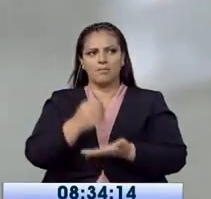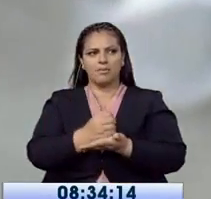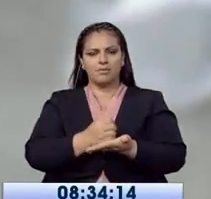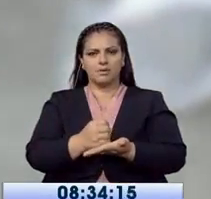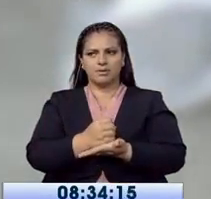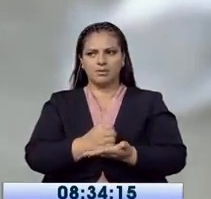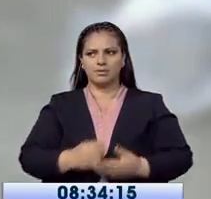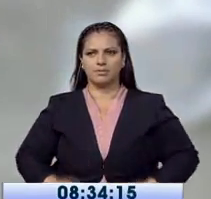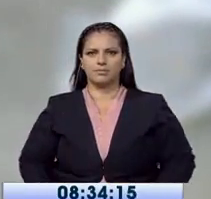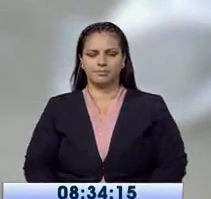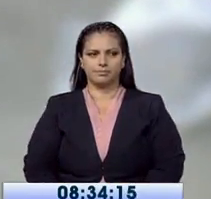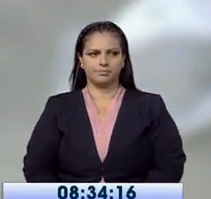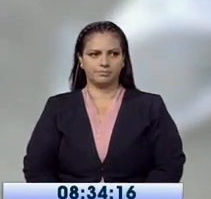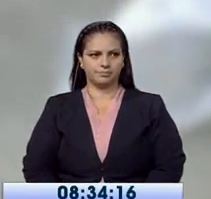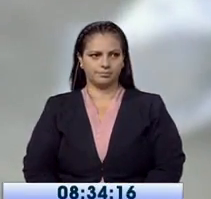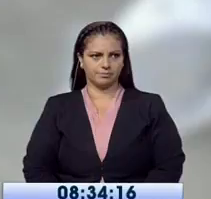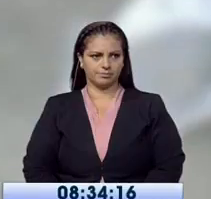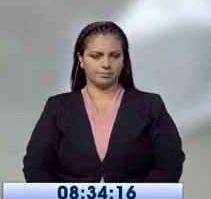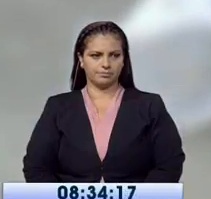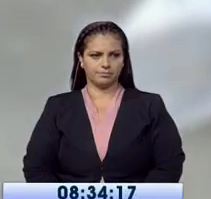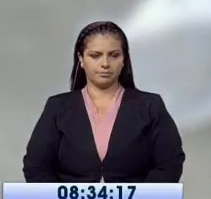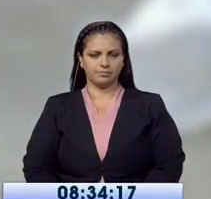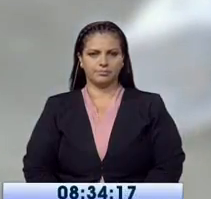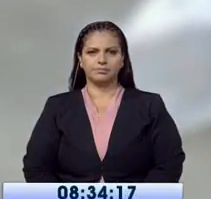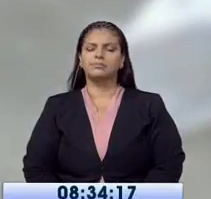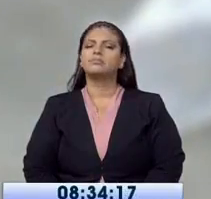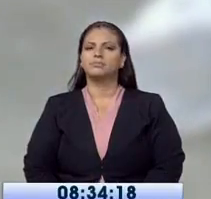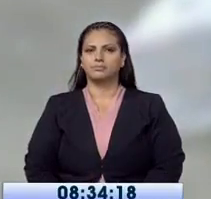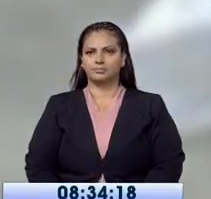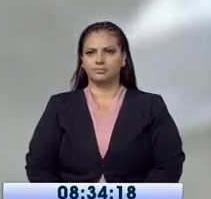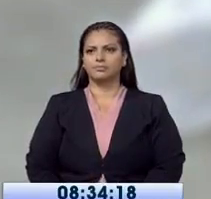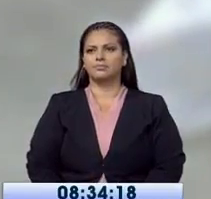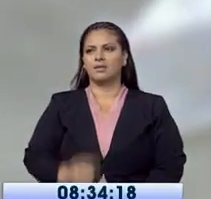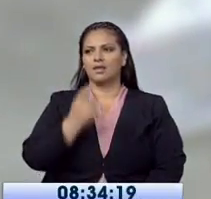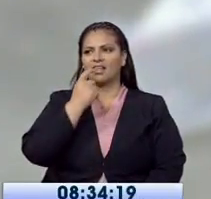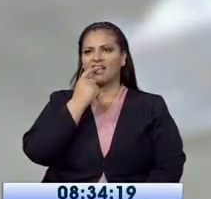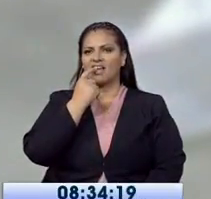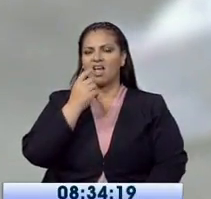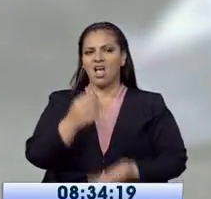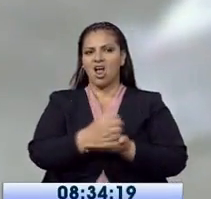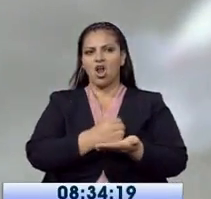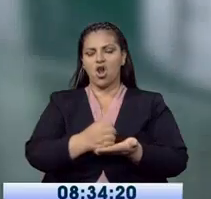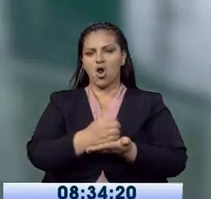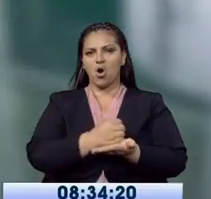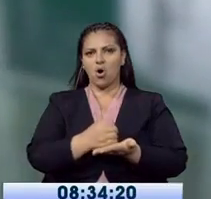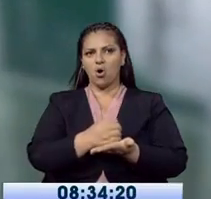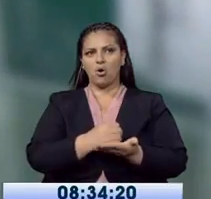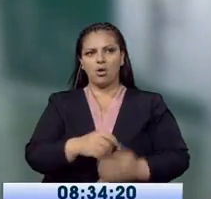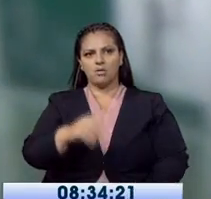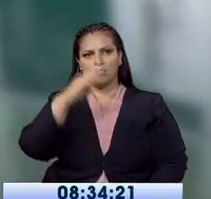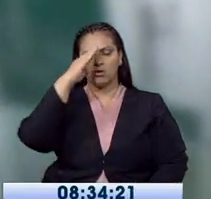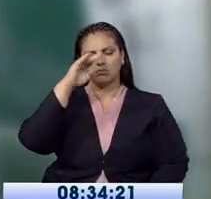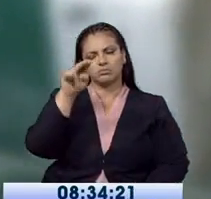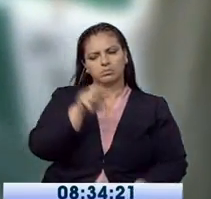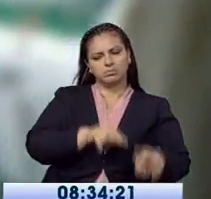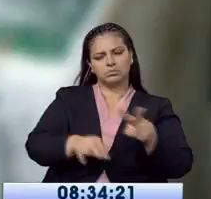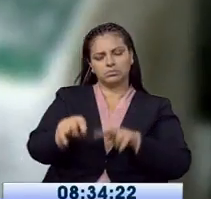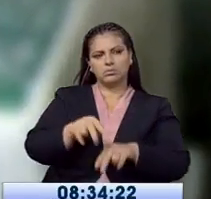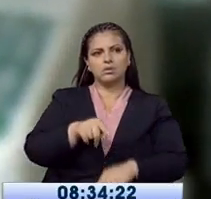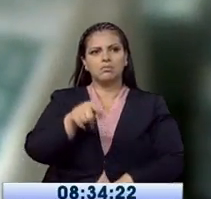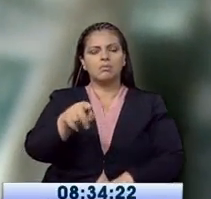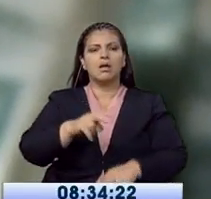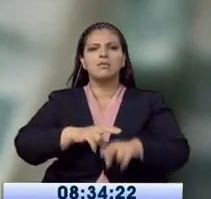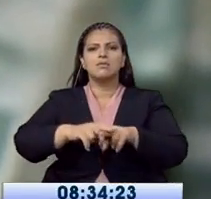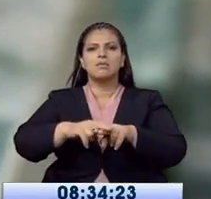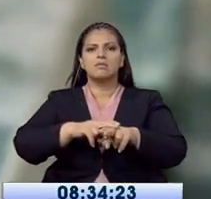El operativo llevó por nombre Hoja Verde, en referencia al camuflaje del alcaloide, puesto que el mismo había sido escondido entre varias resmas